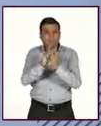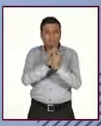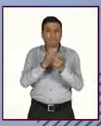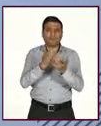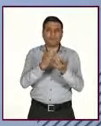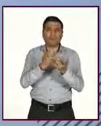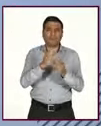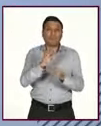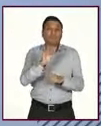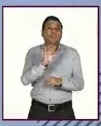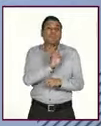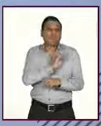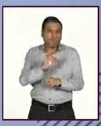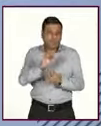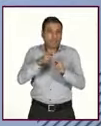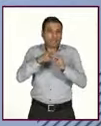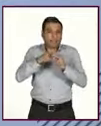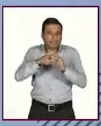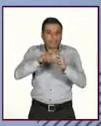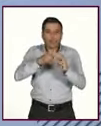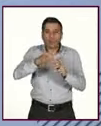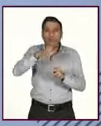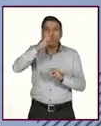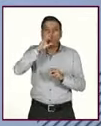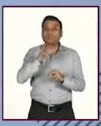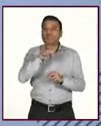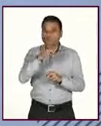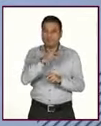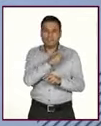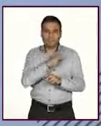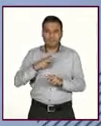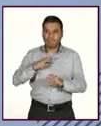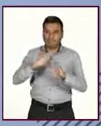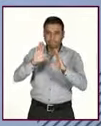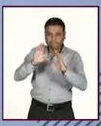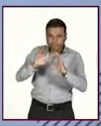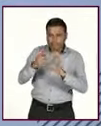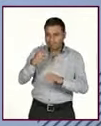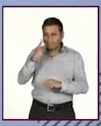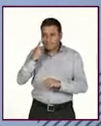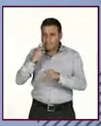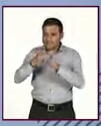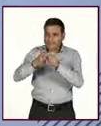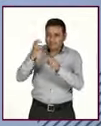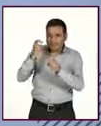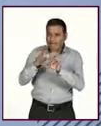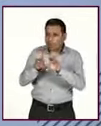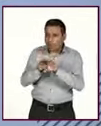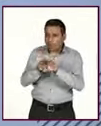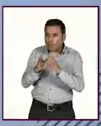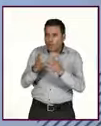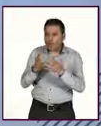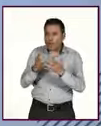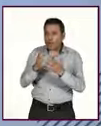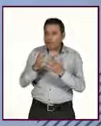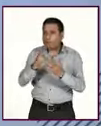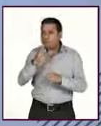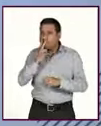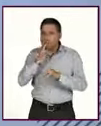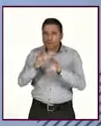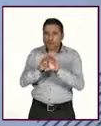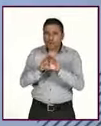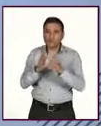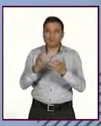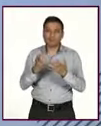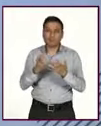nuestro momento de enseñar a las juventudes cómo convivir con esas sustancias, ¿no? Como no es de que sea la fiesta y la pierdas,